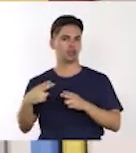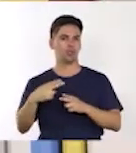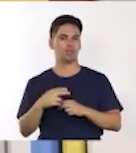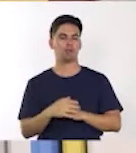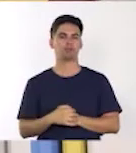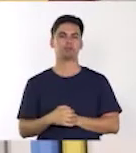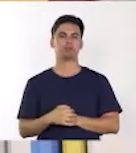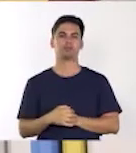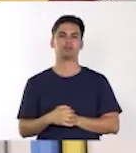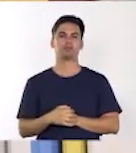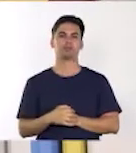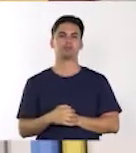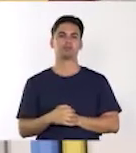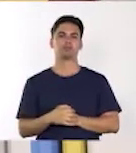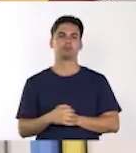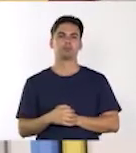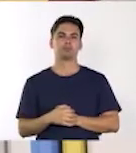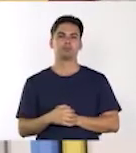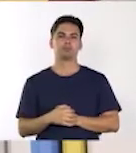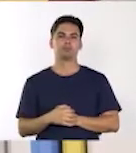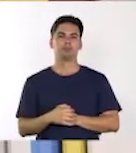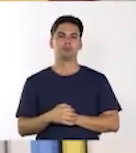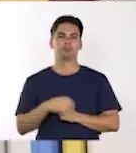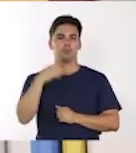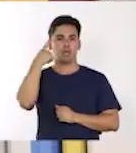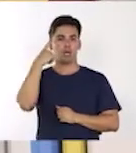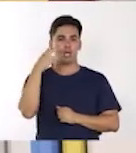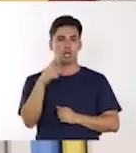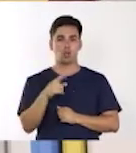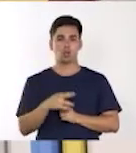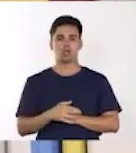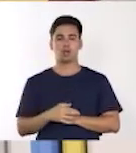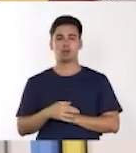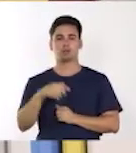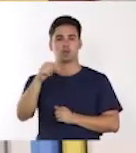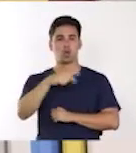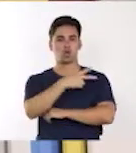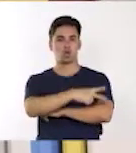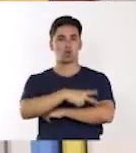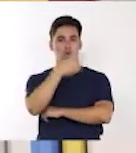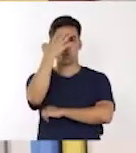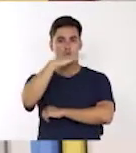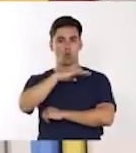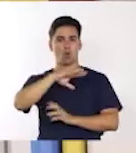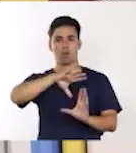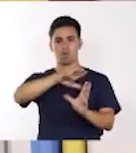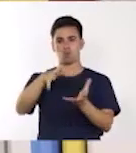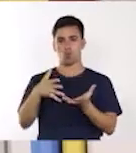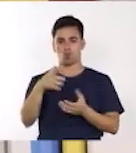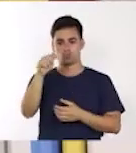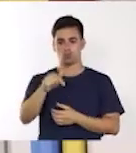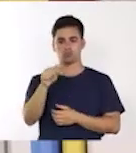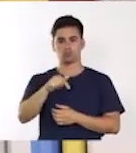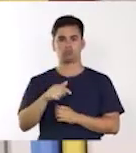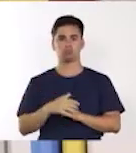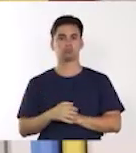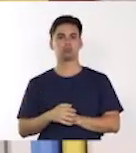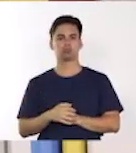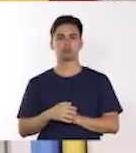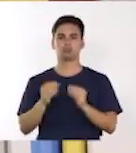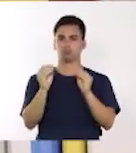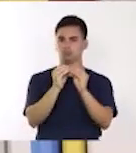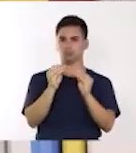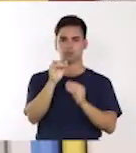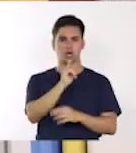Recordar, como bien indica la unidad Cuba en el mundo de hoy, nuestra realidad no